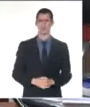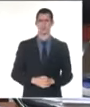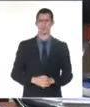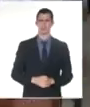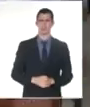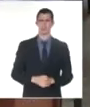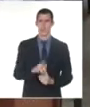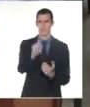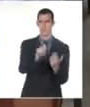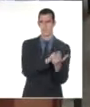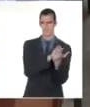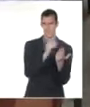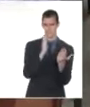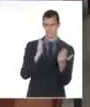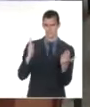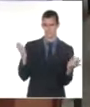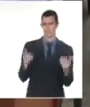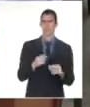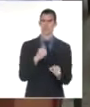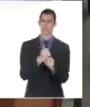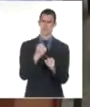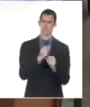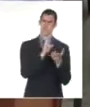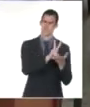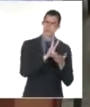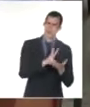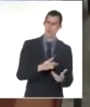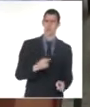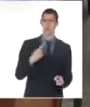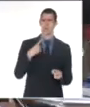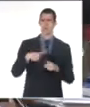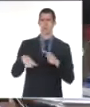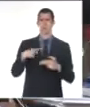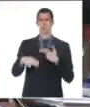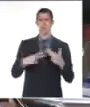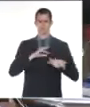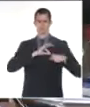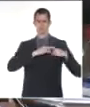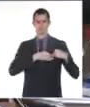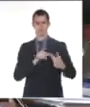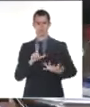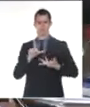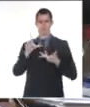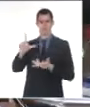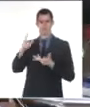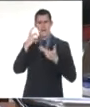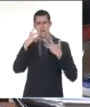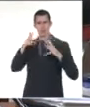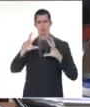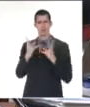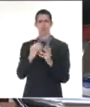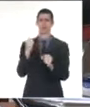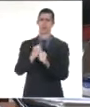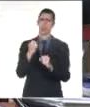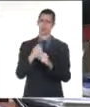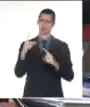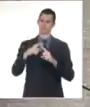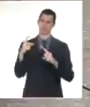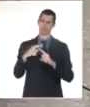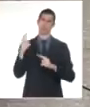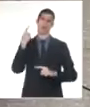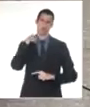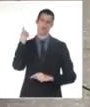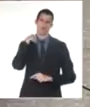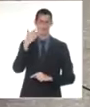comprende jornadas de trabajo voluntario, el acto de imposición de condecoraciones y títulos honoríficos a trabajadores destacados.